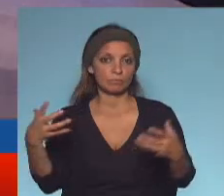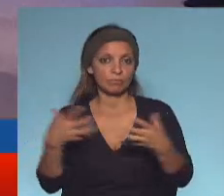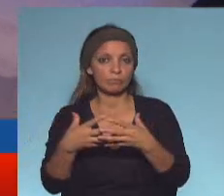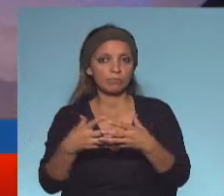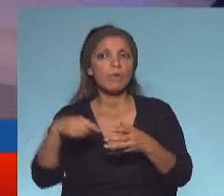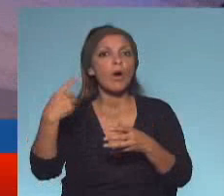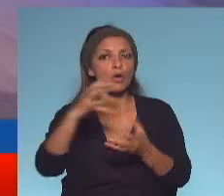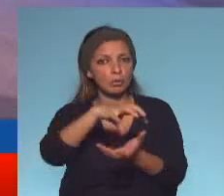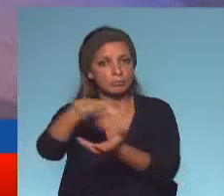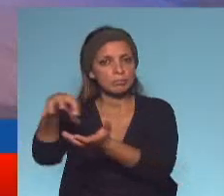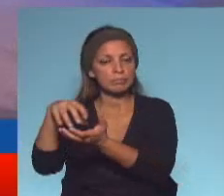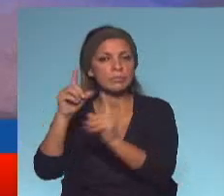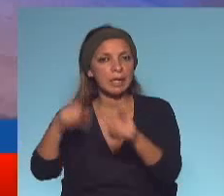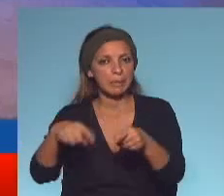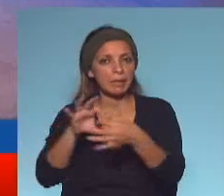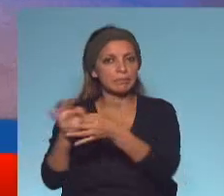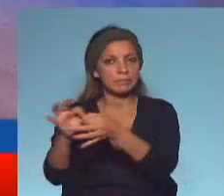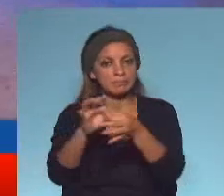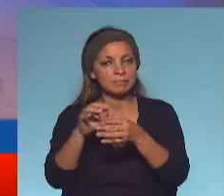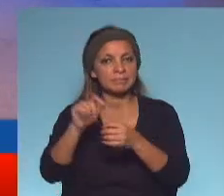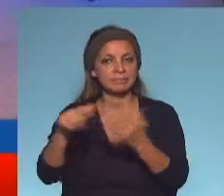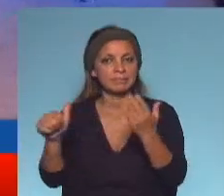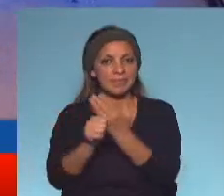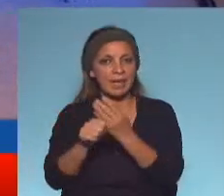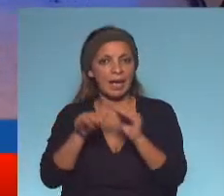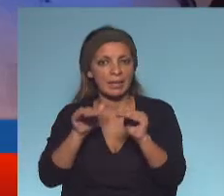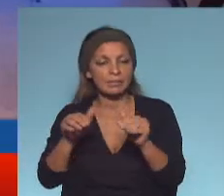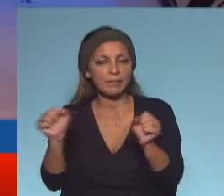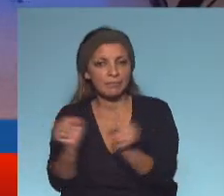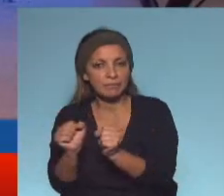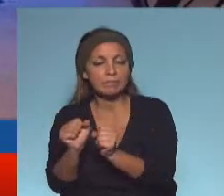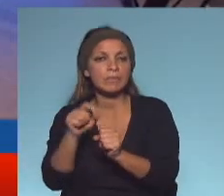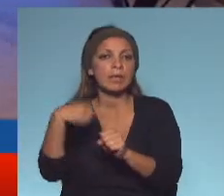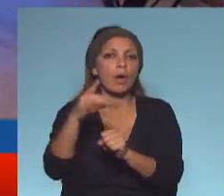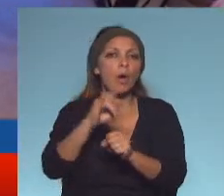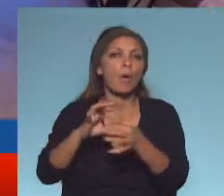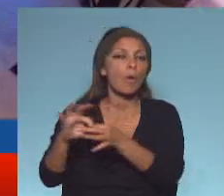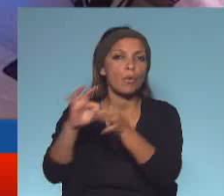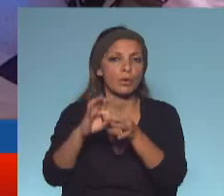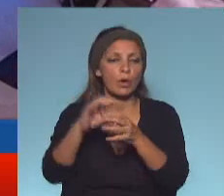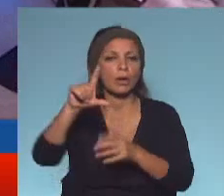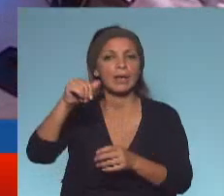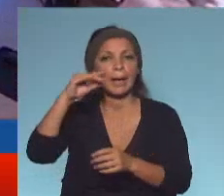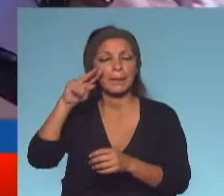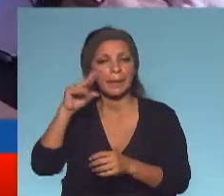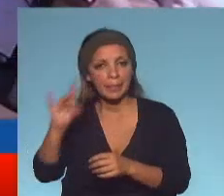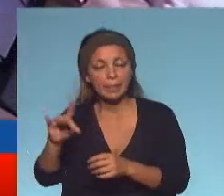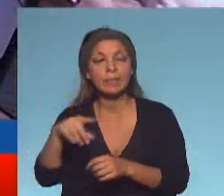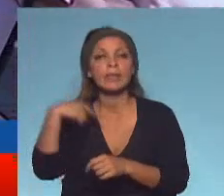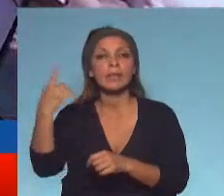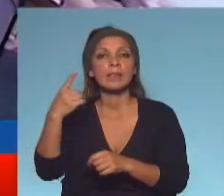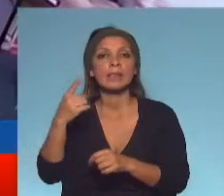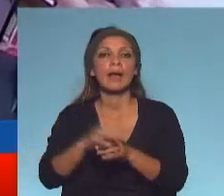otras cámaras de la industria frigorífica como la Unión de la Industria Cárnica Argentina, CADIF, la Federación de